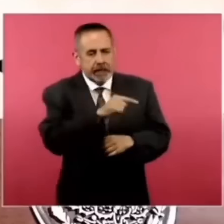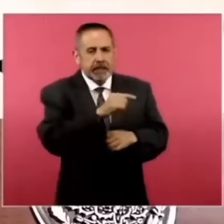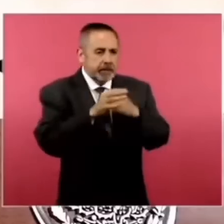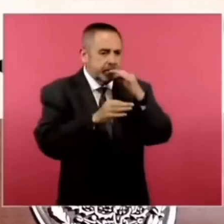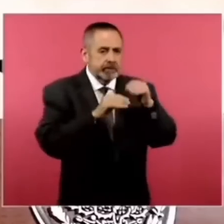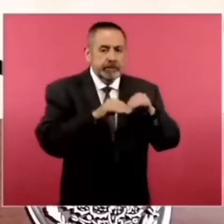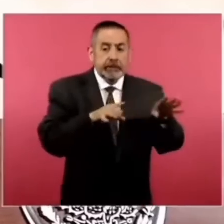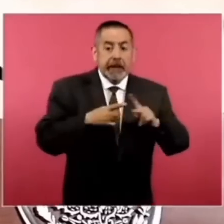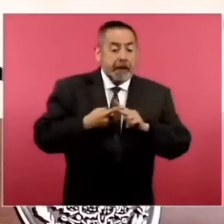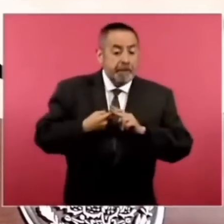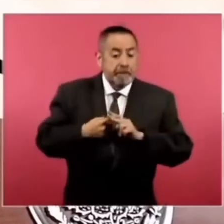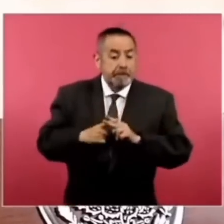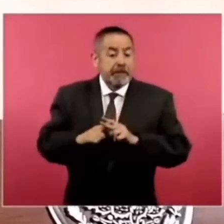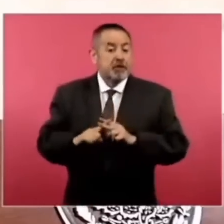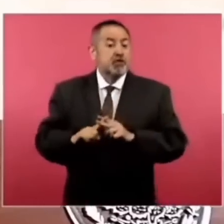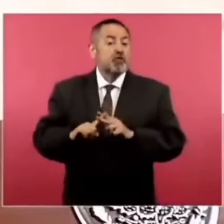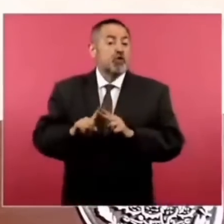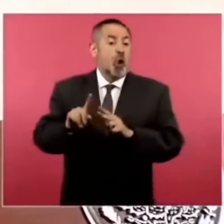importantes.